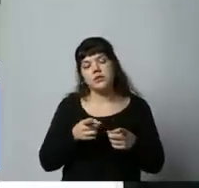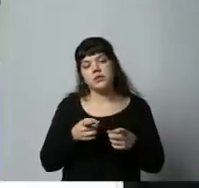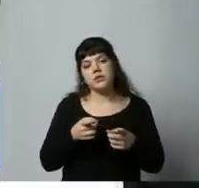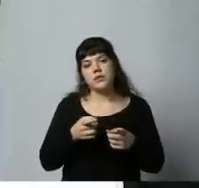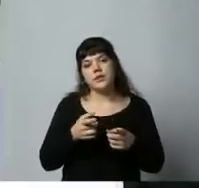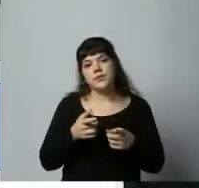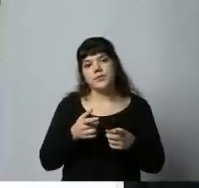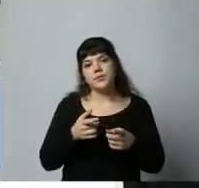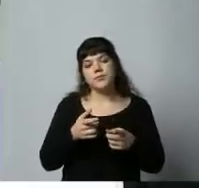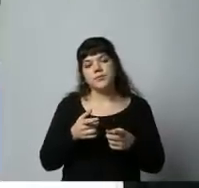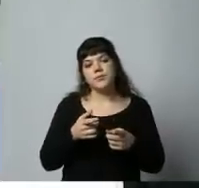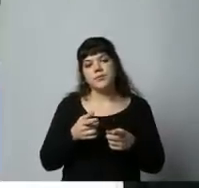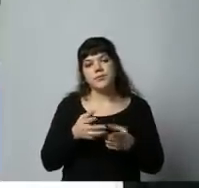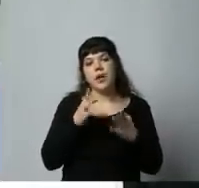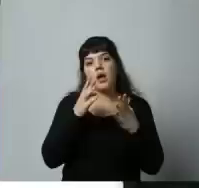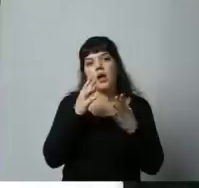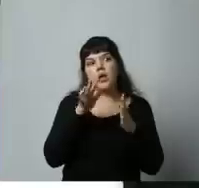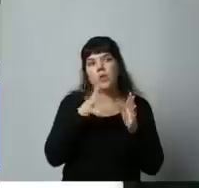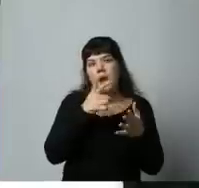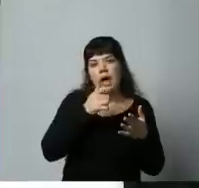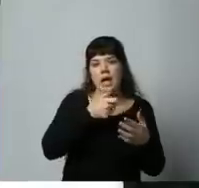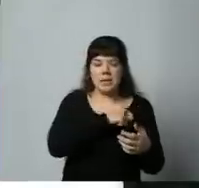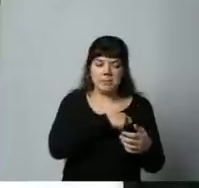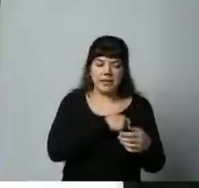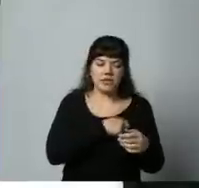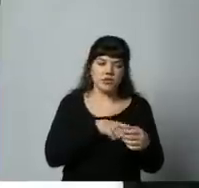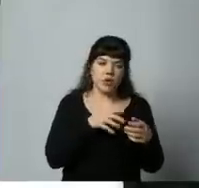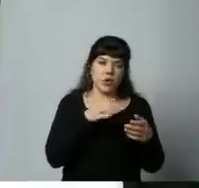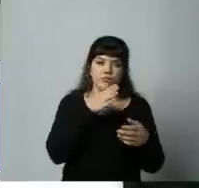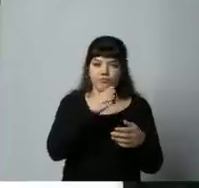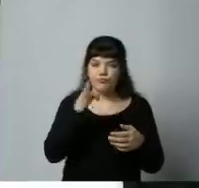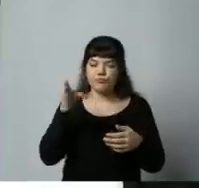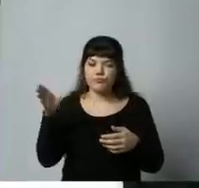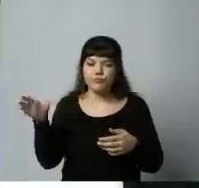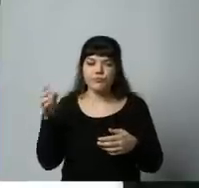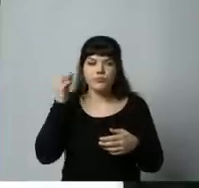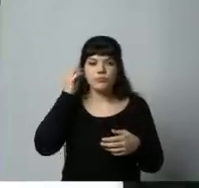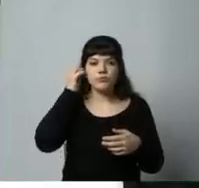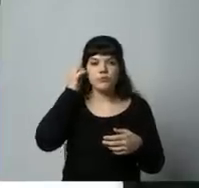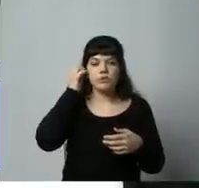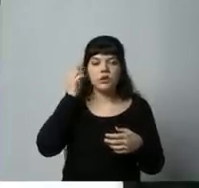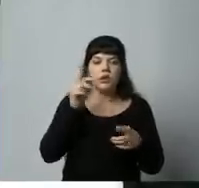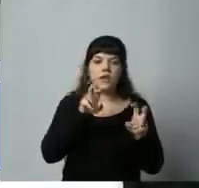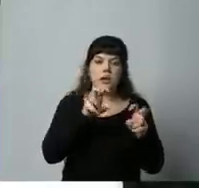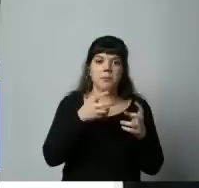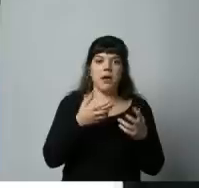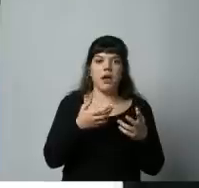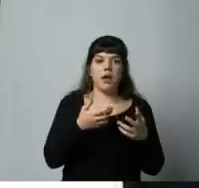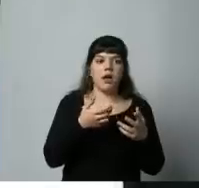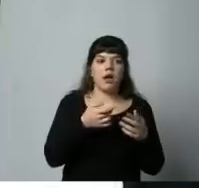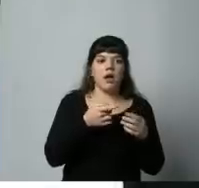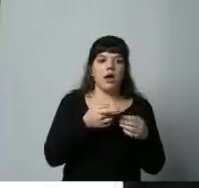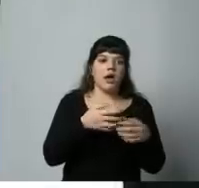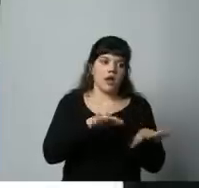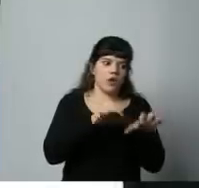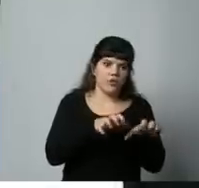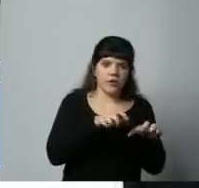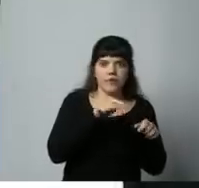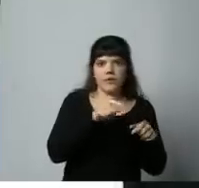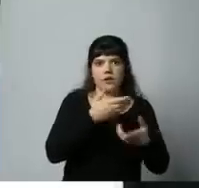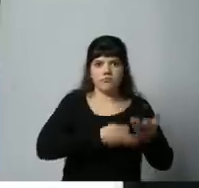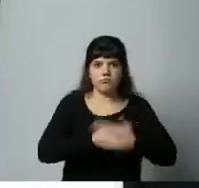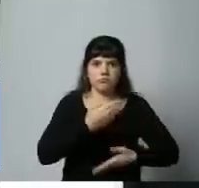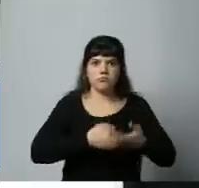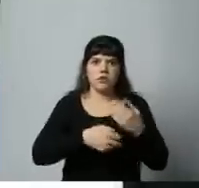de una una inspección muy rigurosa desde convivencia y controlor de la edificación de